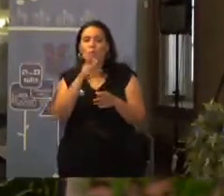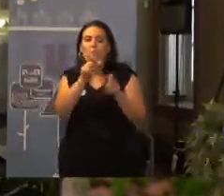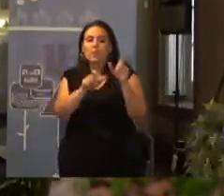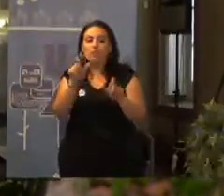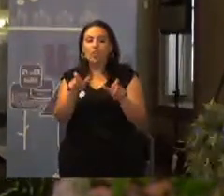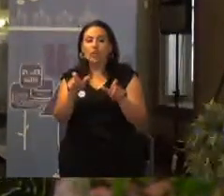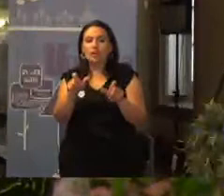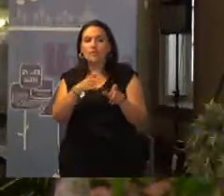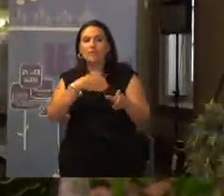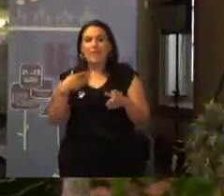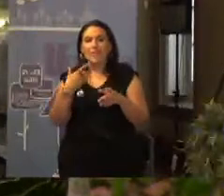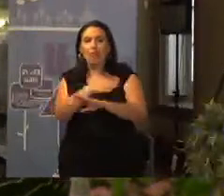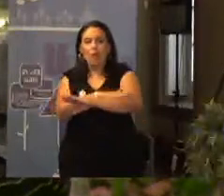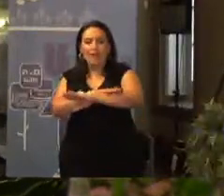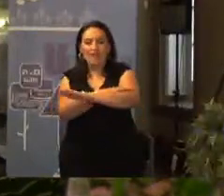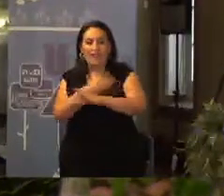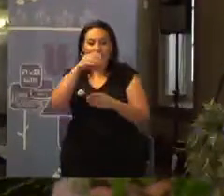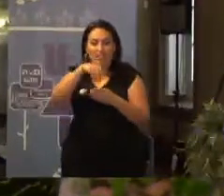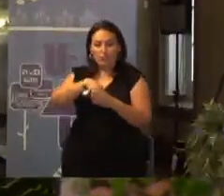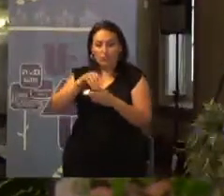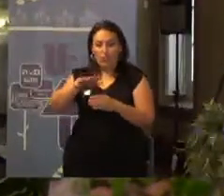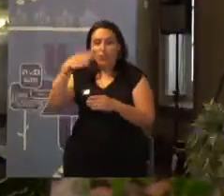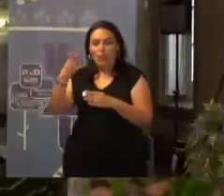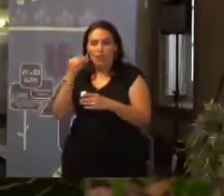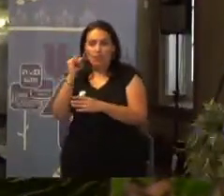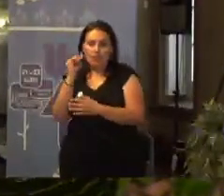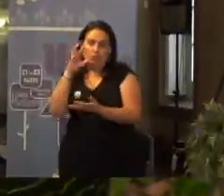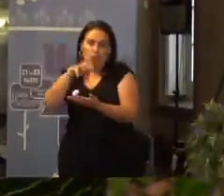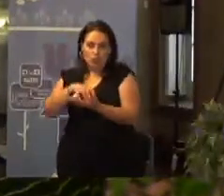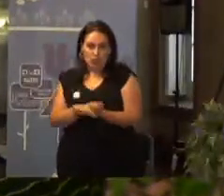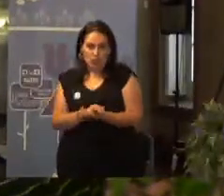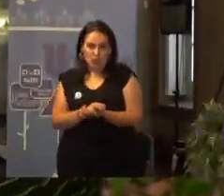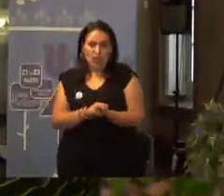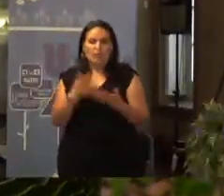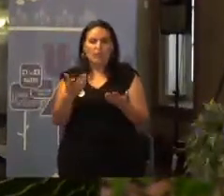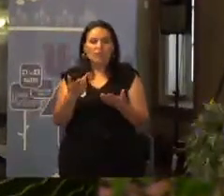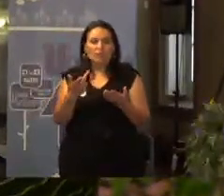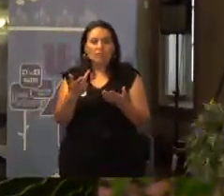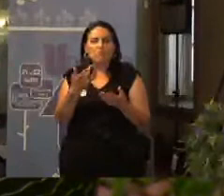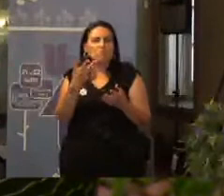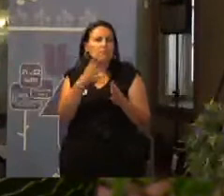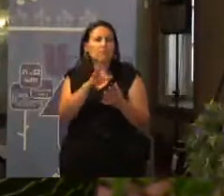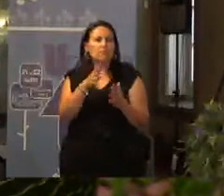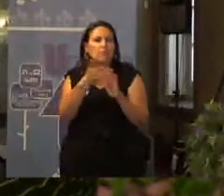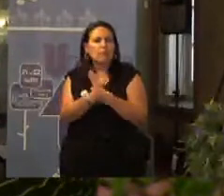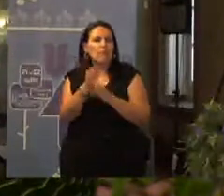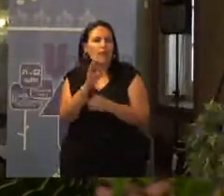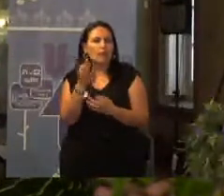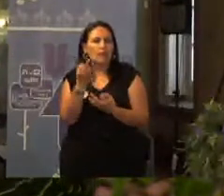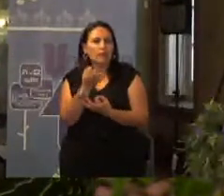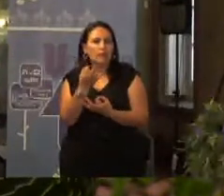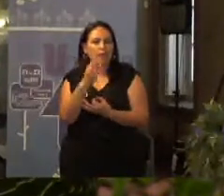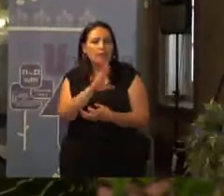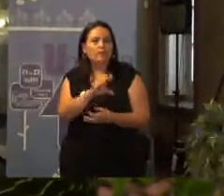desde dentro e fora das institucións. Isto exixe entender que as dinámicas sociais son e deben